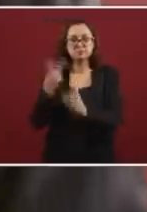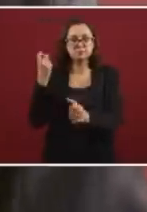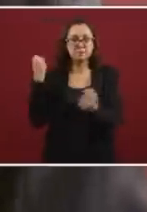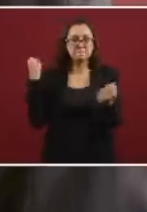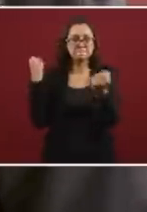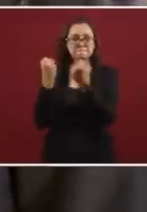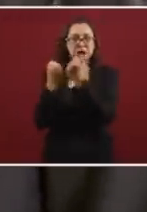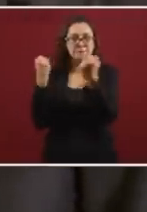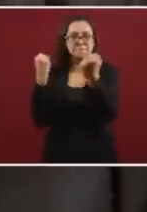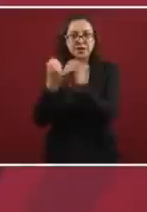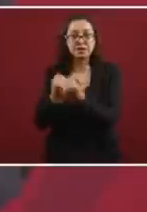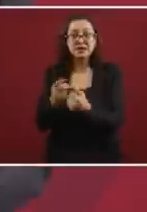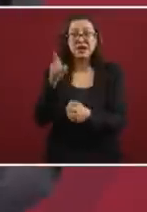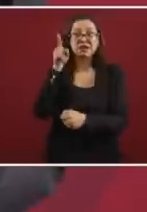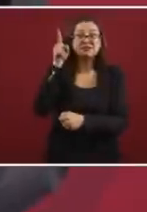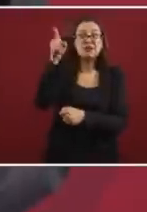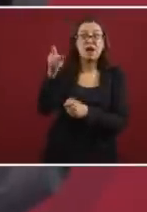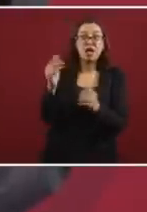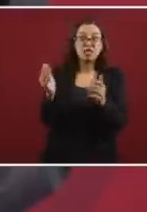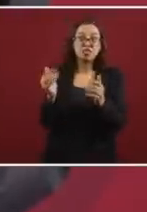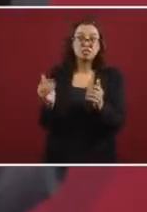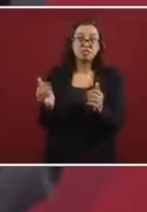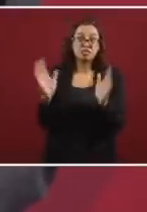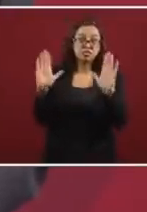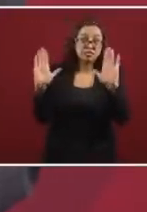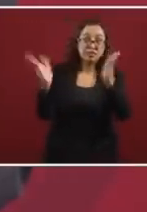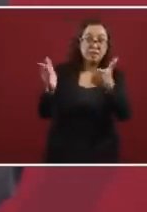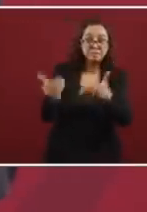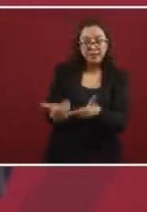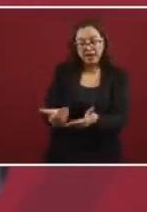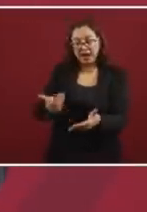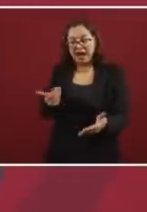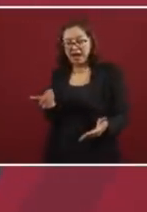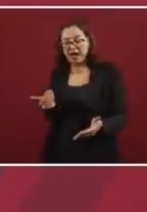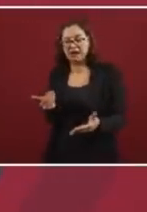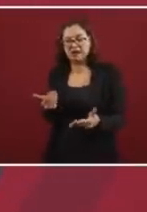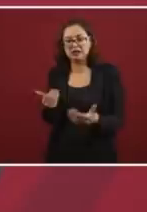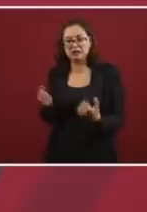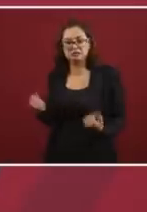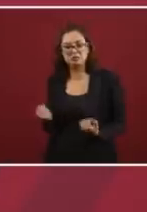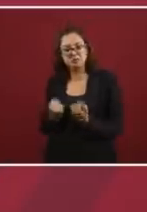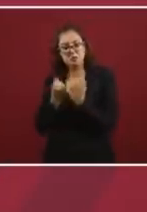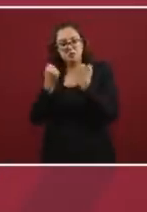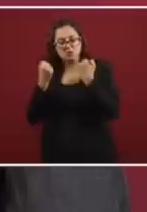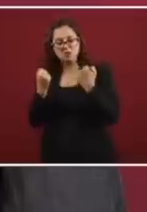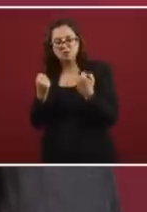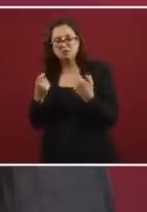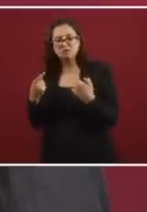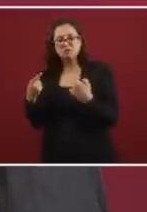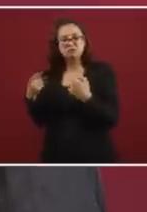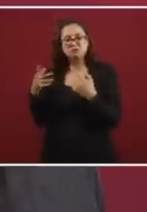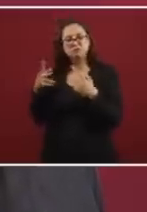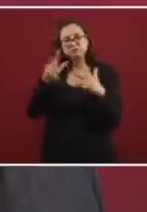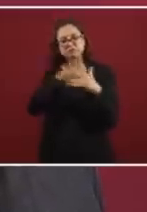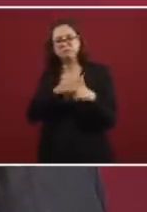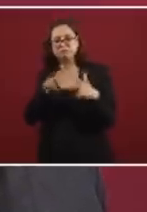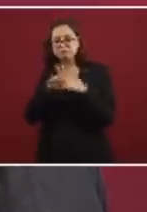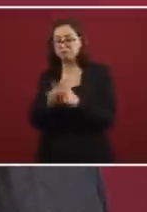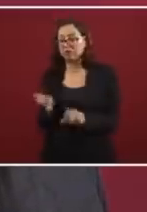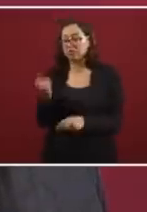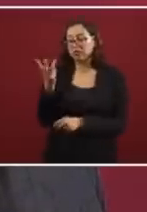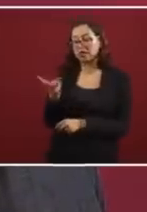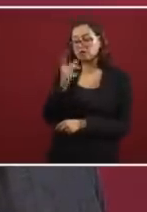ser una emboscada un enfrentamiento donde perdieron la vida tres policías primero